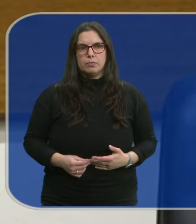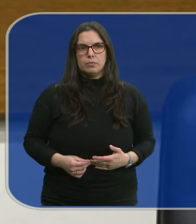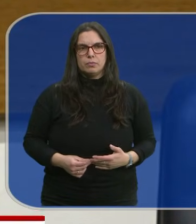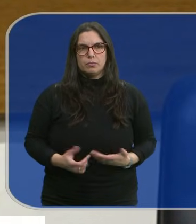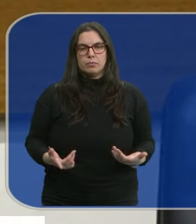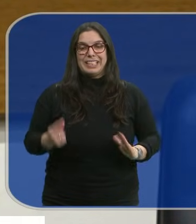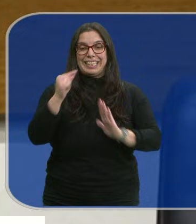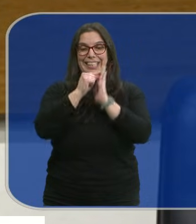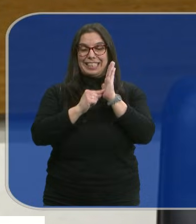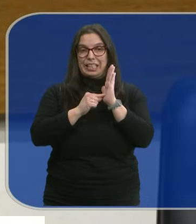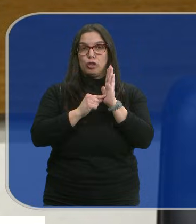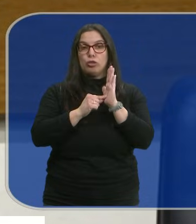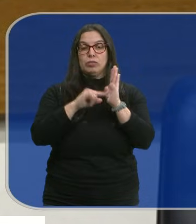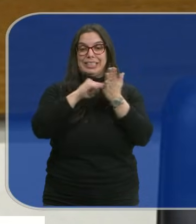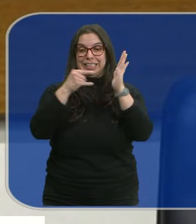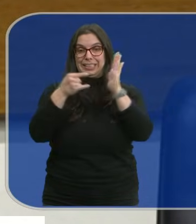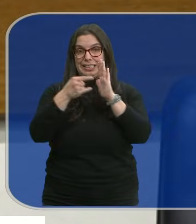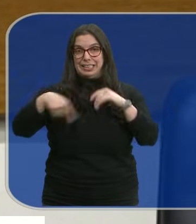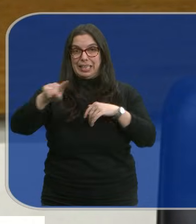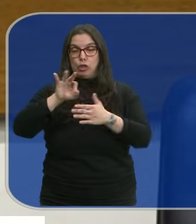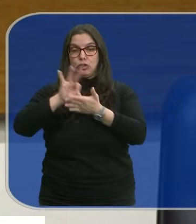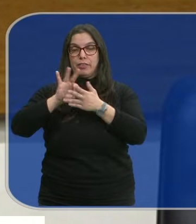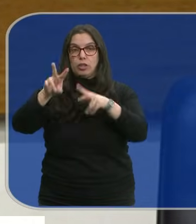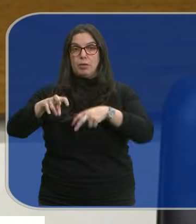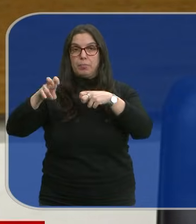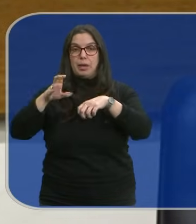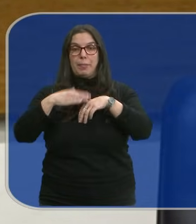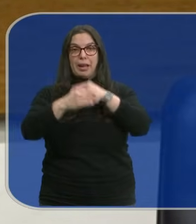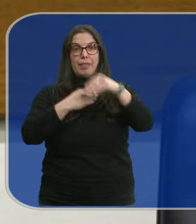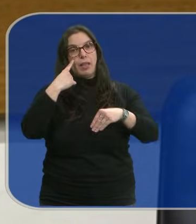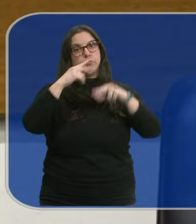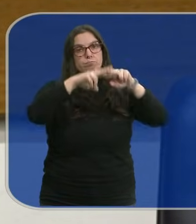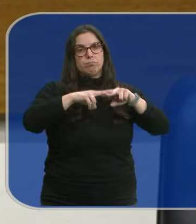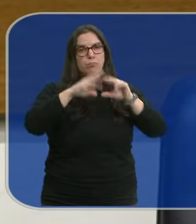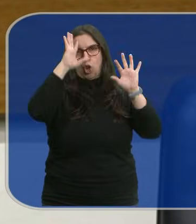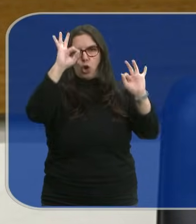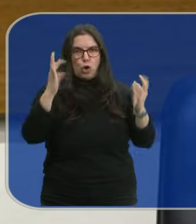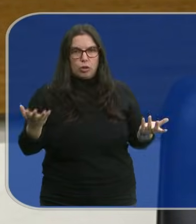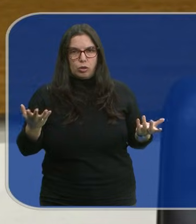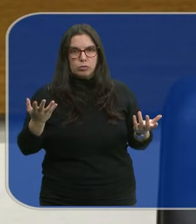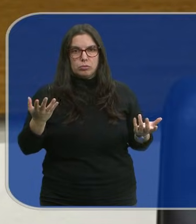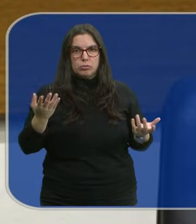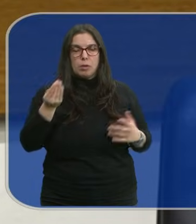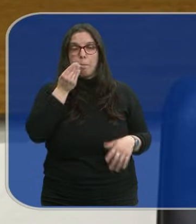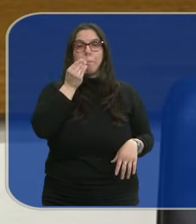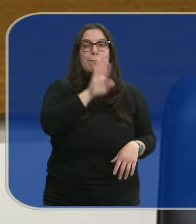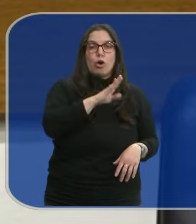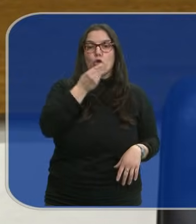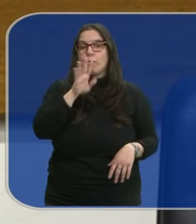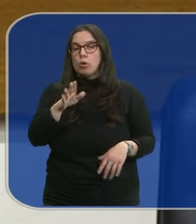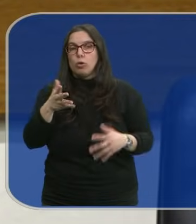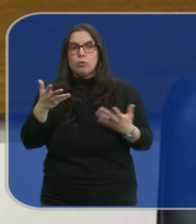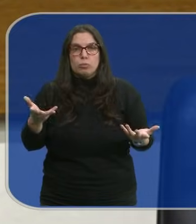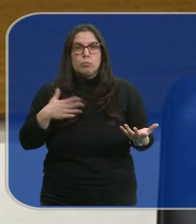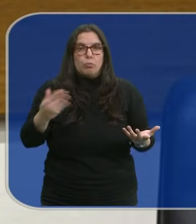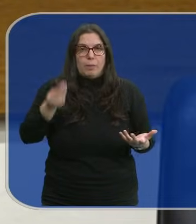El criterio que tenían los técnicos y el servicio de minas para realizar las inspecciones es lógico. ¿Puede ser mejor? Pues seguramente que puede ser mejor,